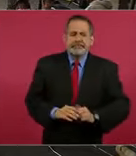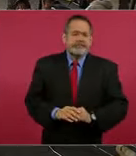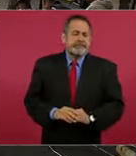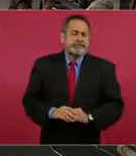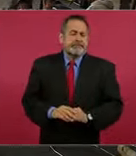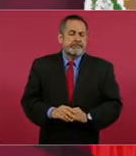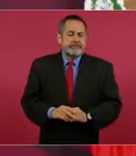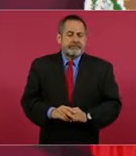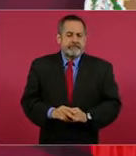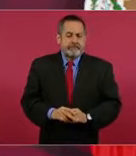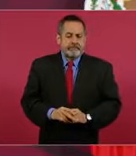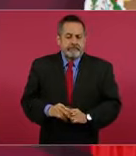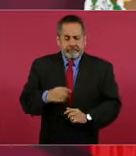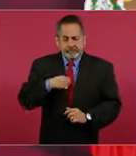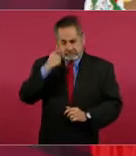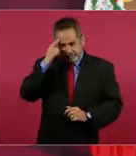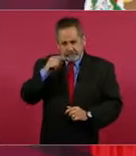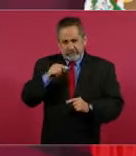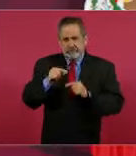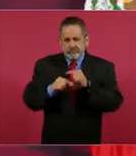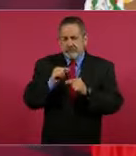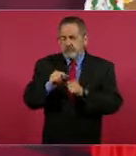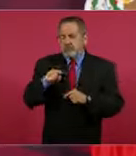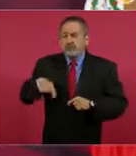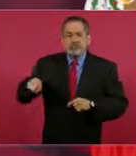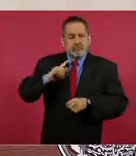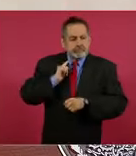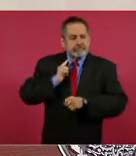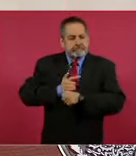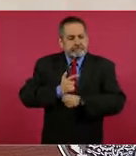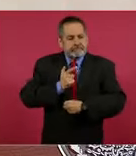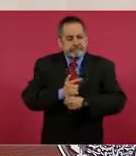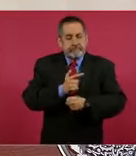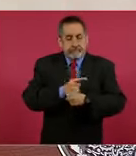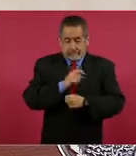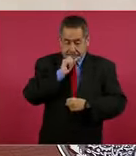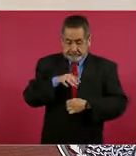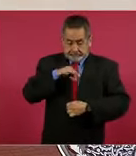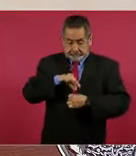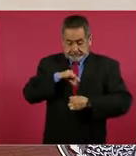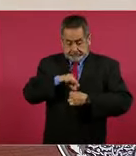pues yo creo que solo se van a ir dando cuenta, hasta los que votaron